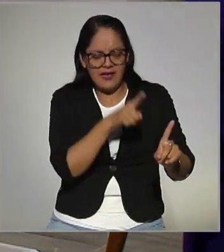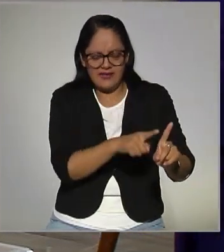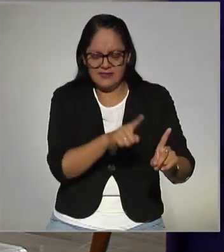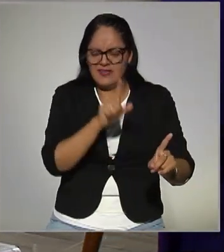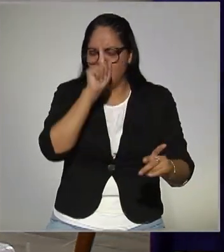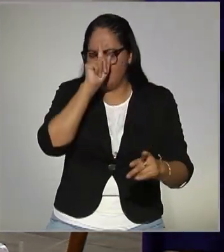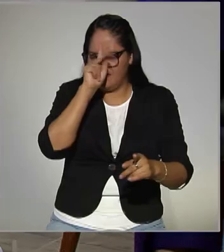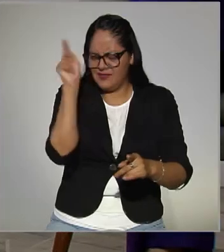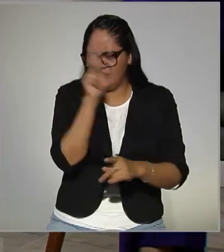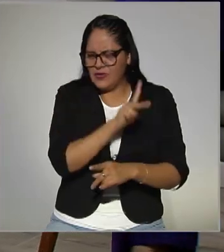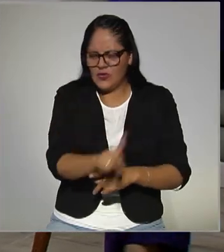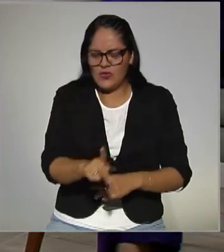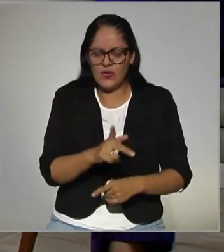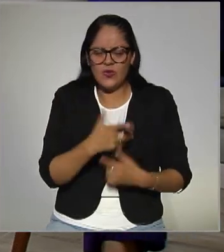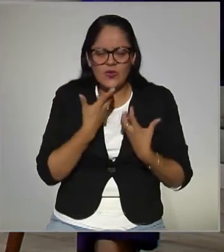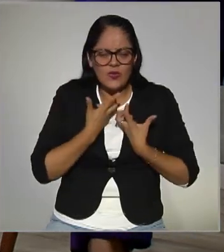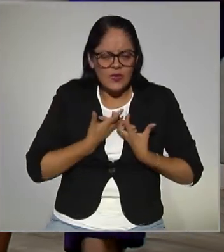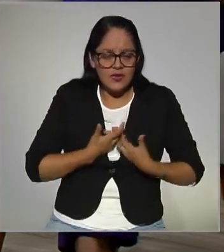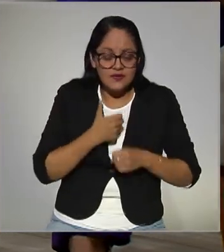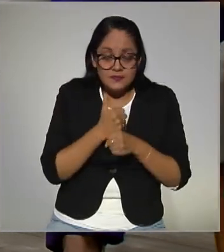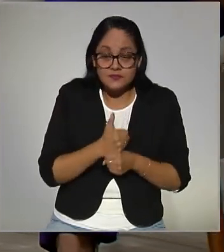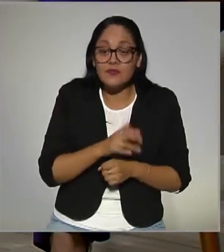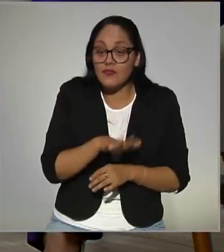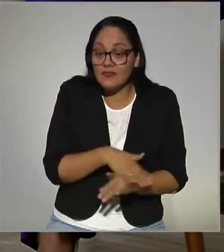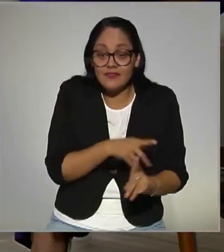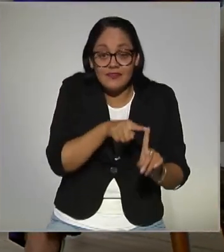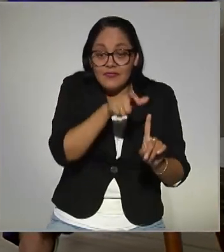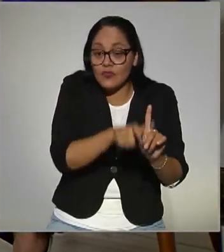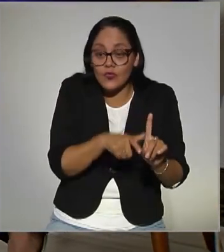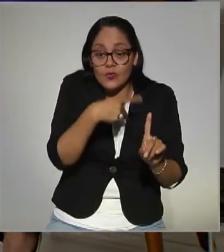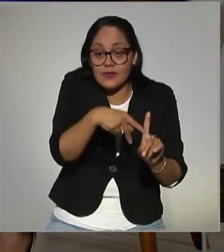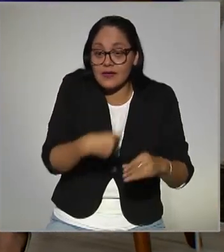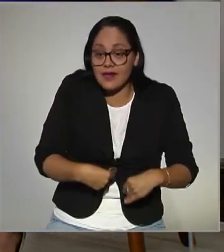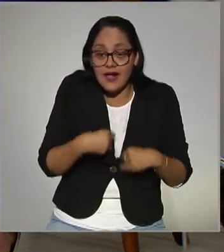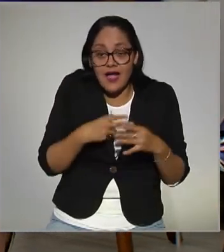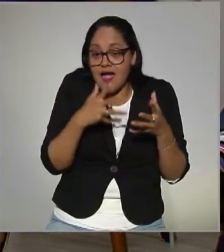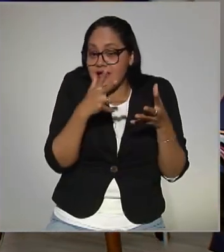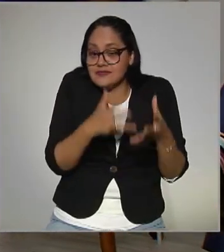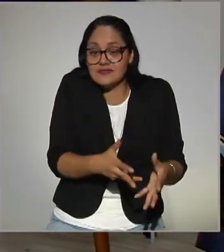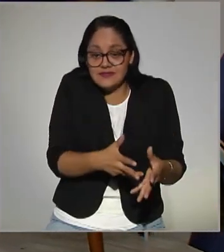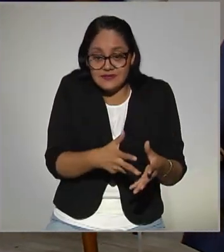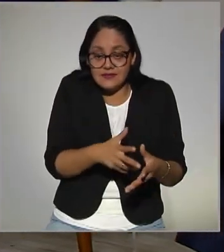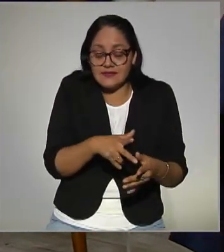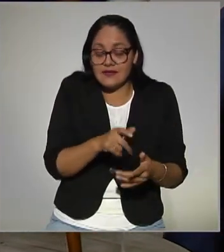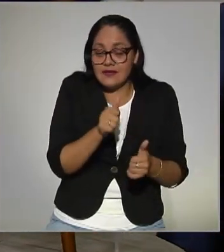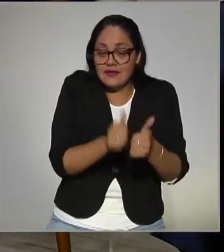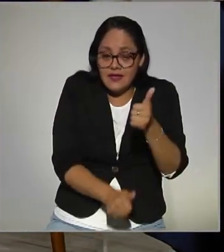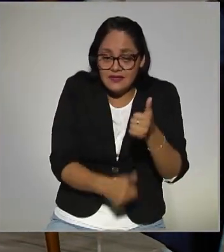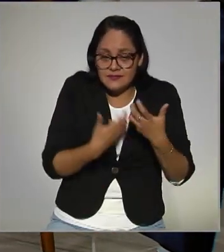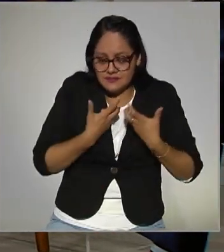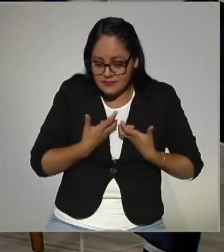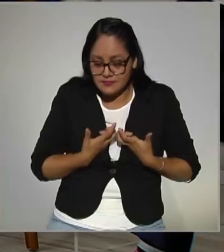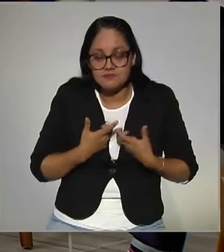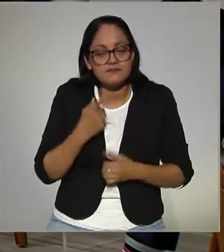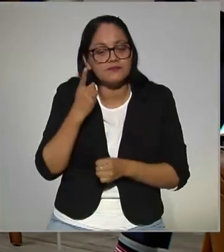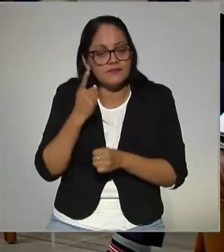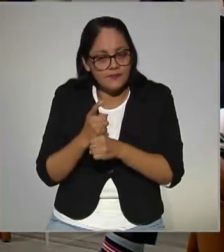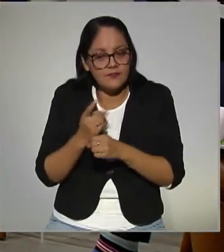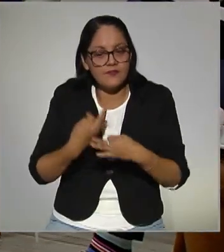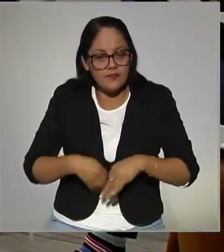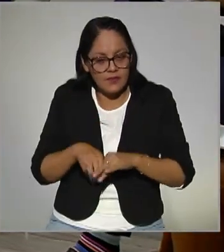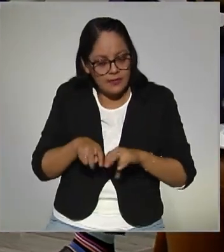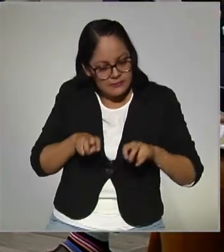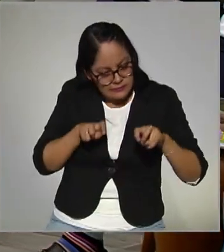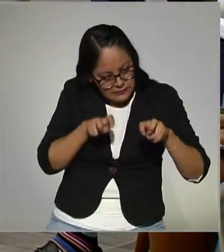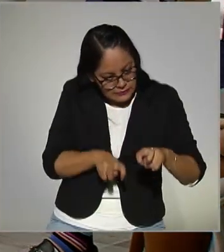catástrofe porque efectivamente para la realidad del adolescente lo es. Y lo primordial que tenemos que hacer es sentarnos a validar